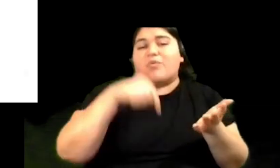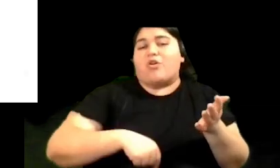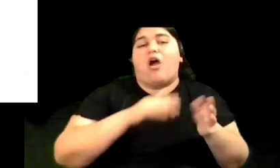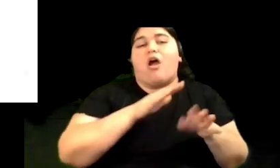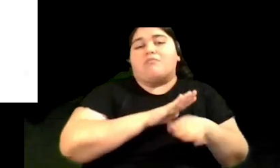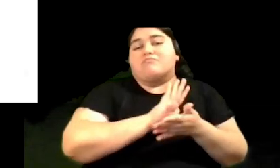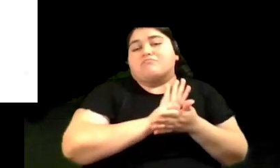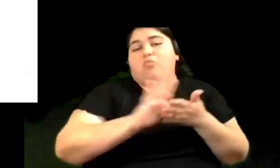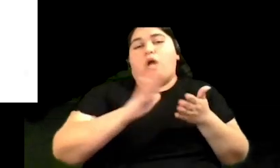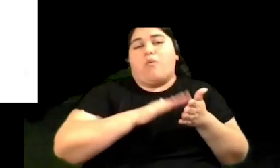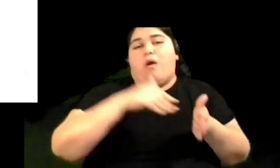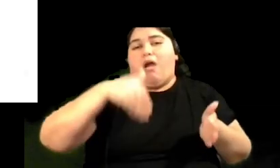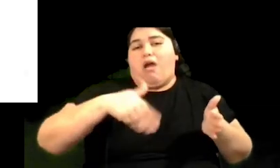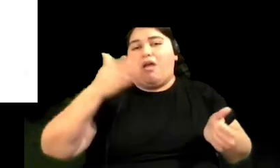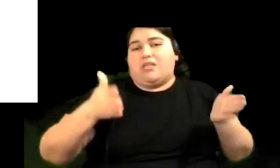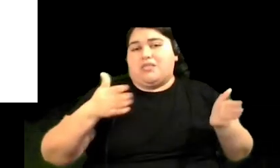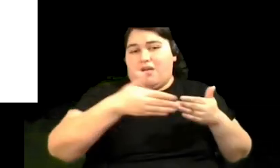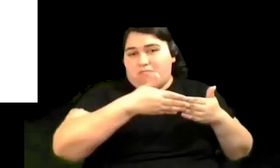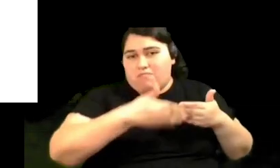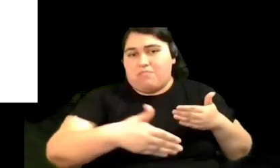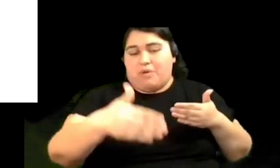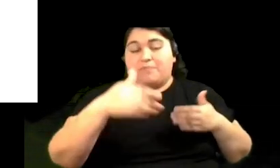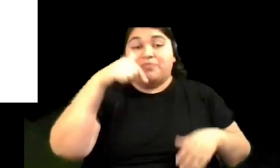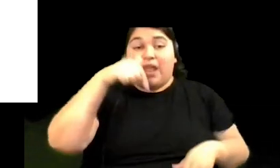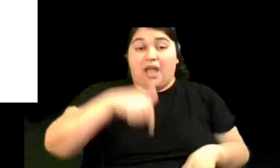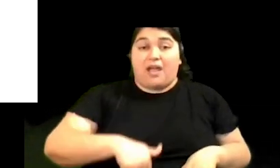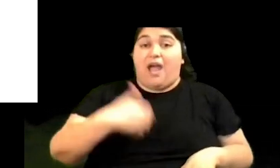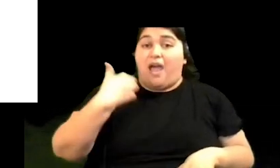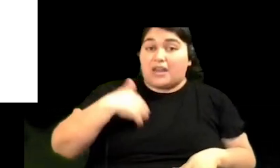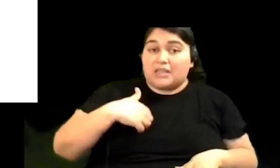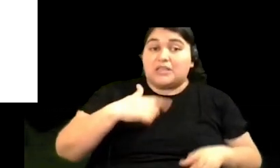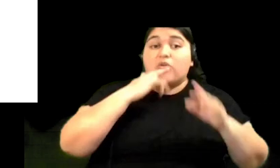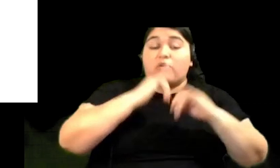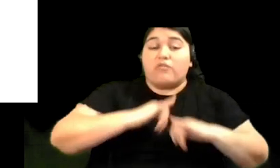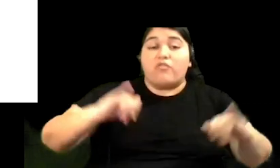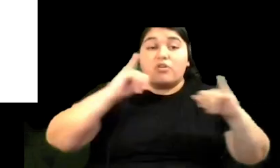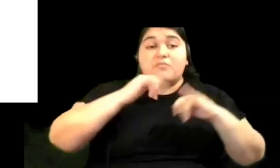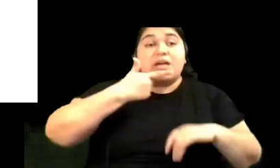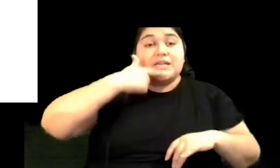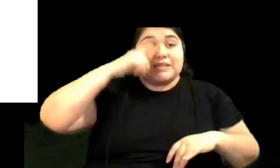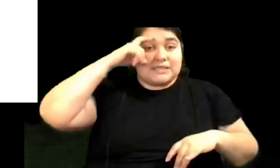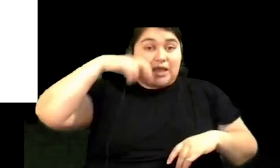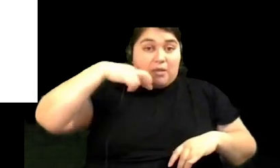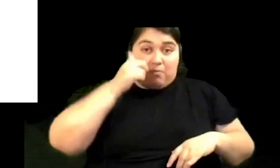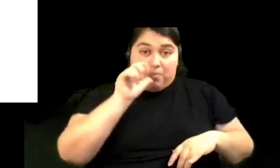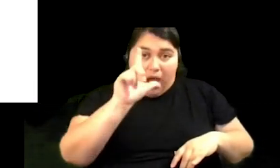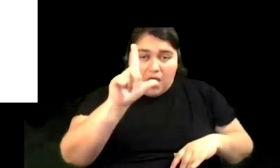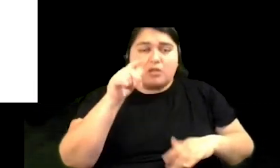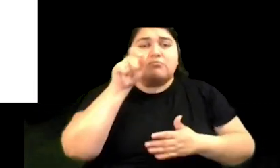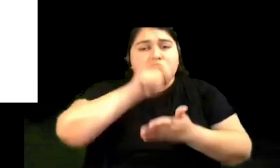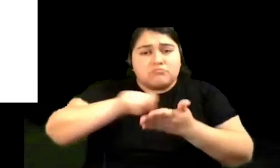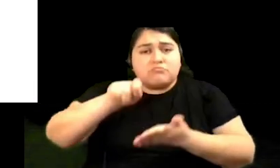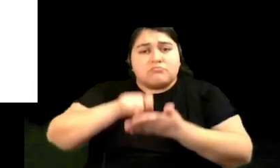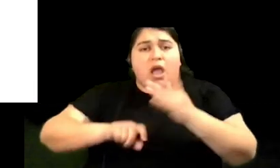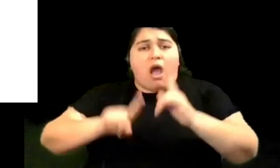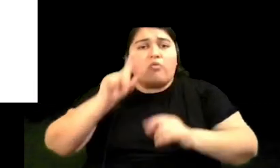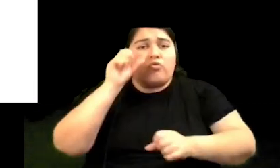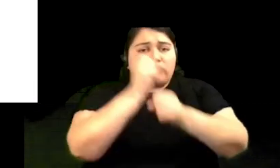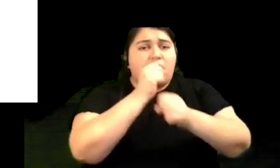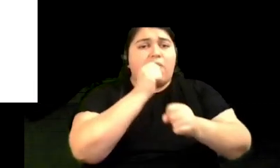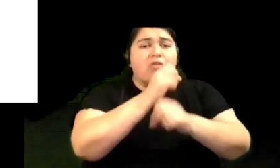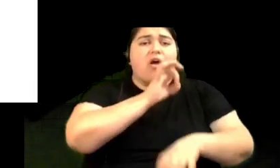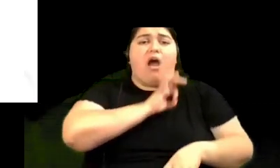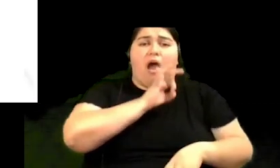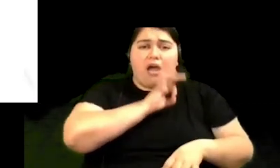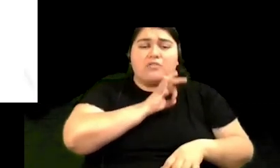reciclar, etc. En Argentina, lo que se da por informes de la CEPAL, Cetrangolo y otros autores que están trabajando en todos estos temas hace años en la